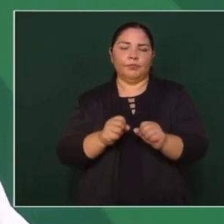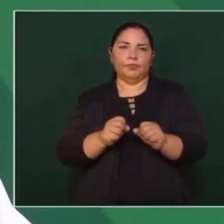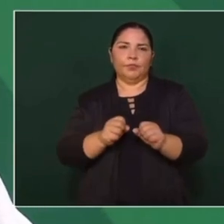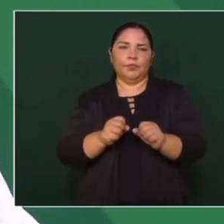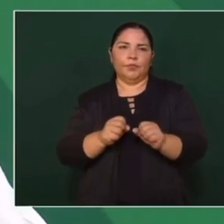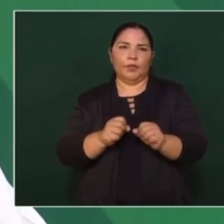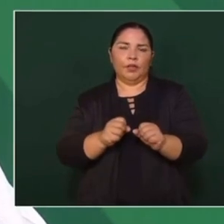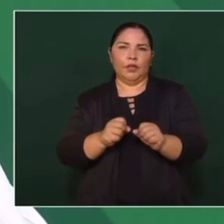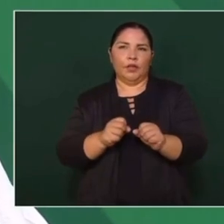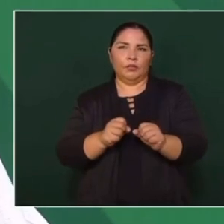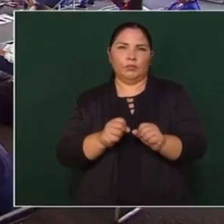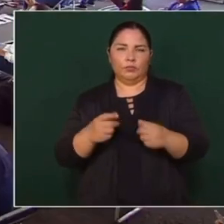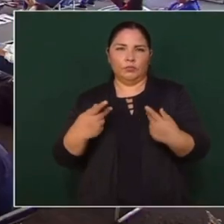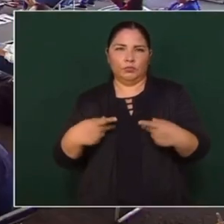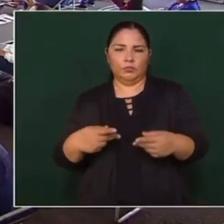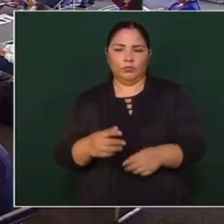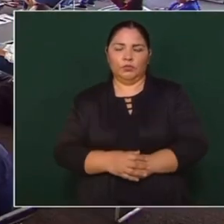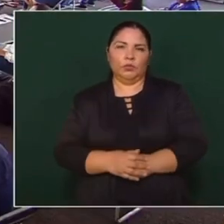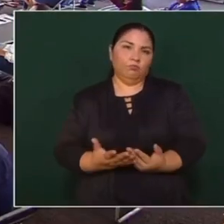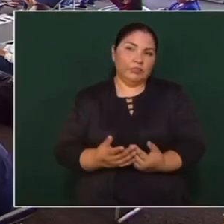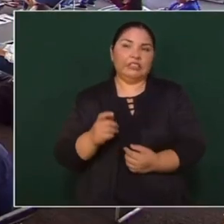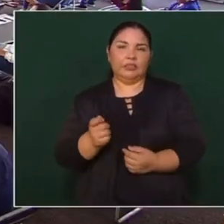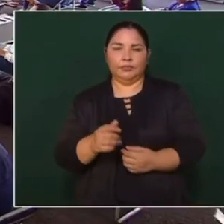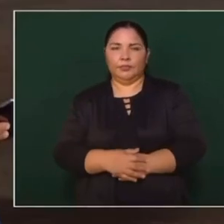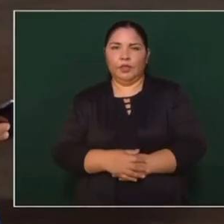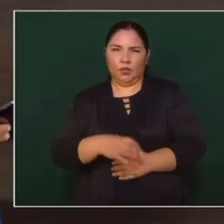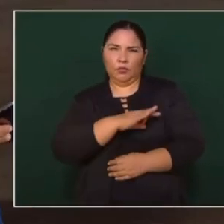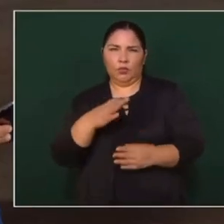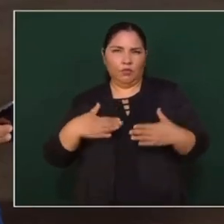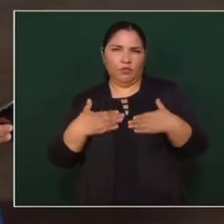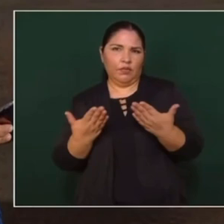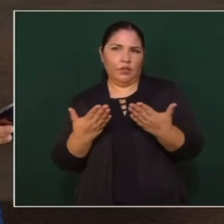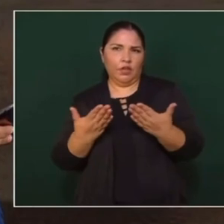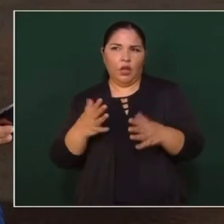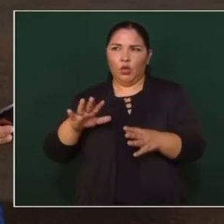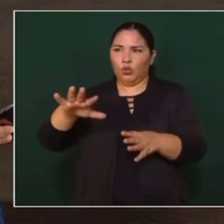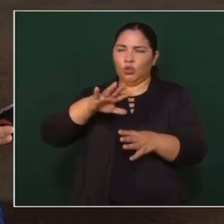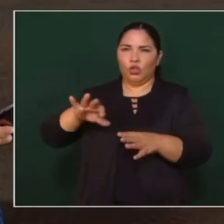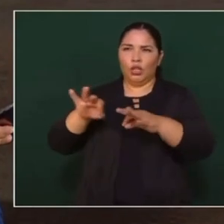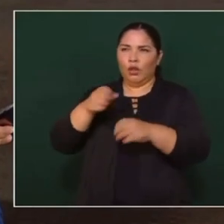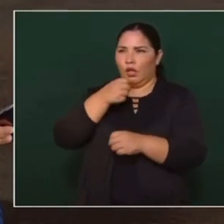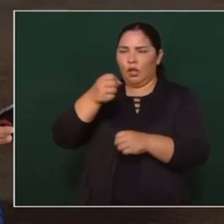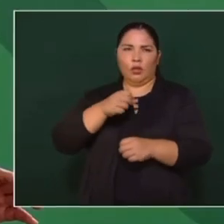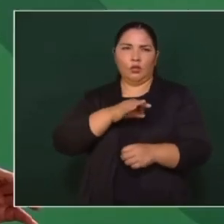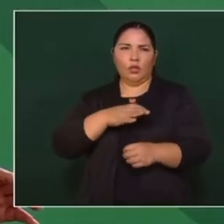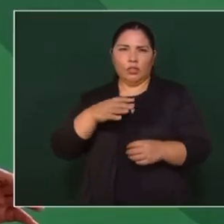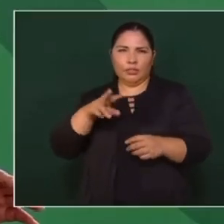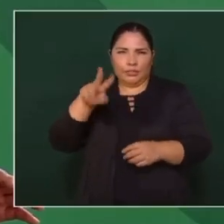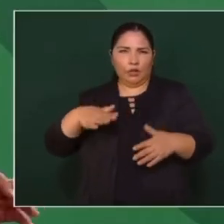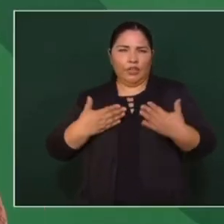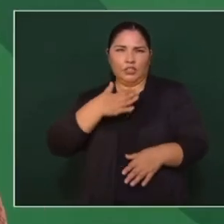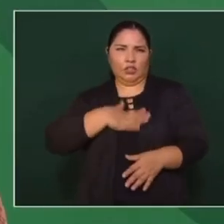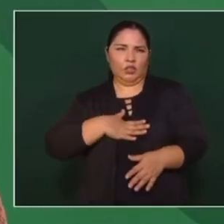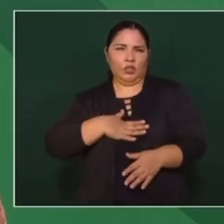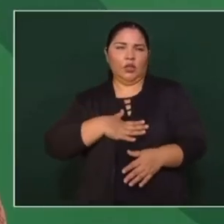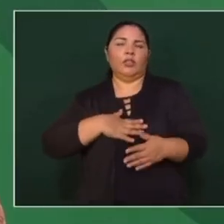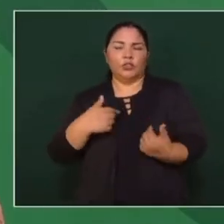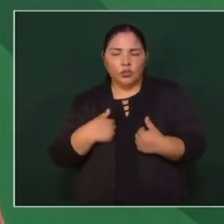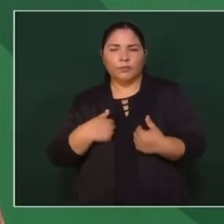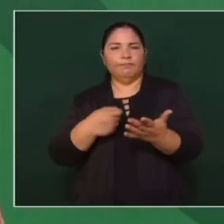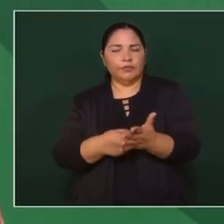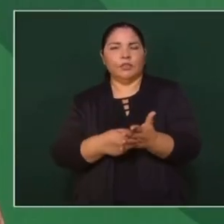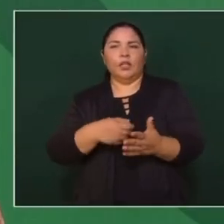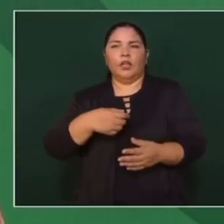los responsables como presuntos responsables de confianza el premio de la justicia es que hay una diferencia que repito y repito